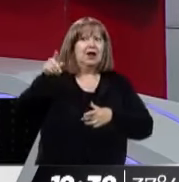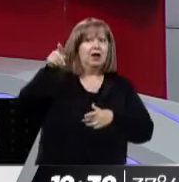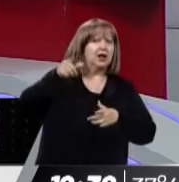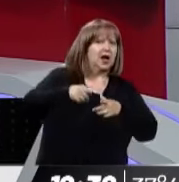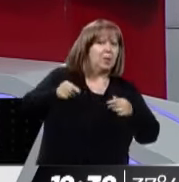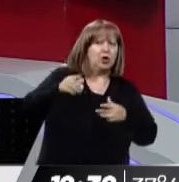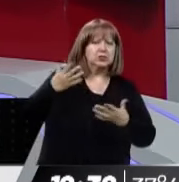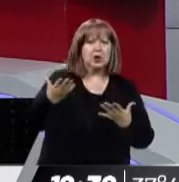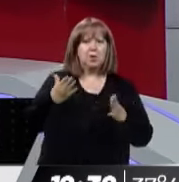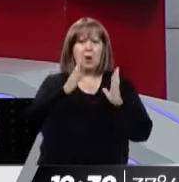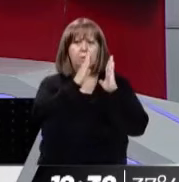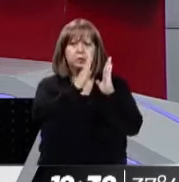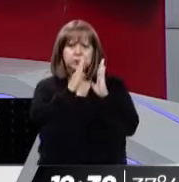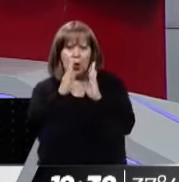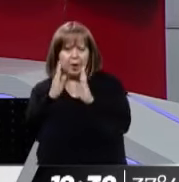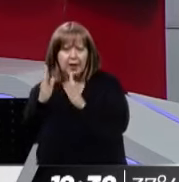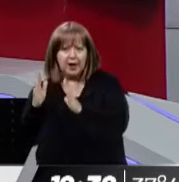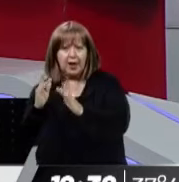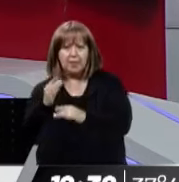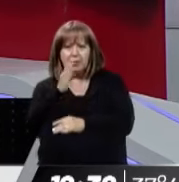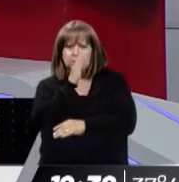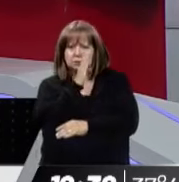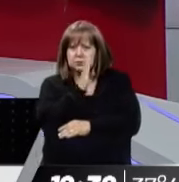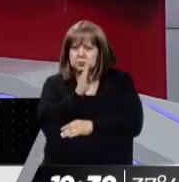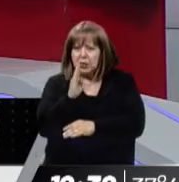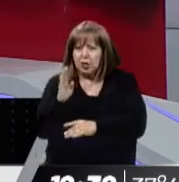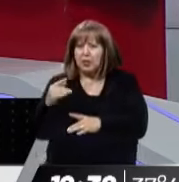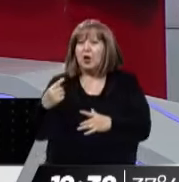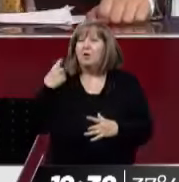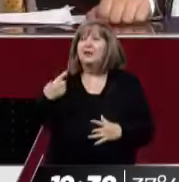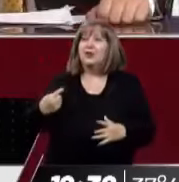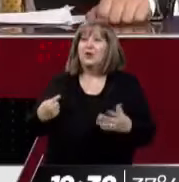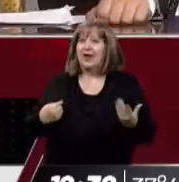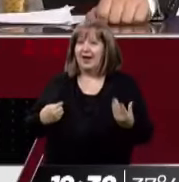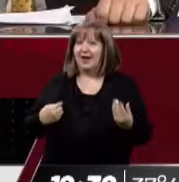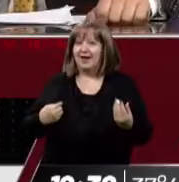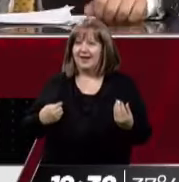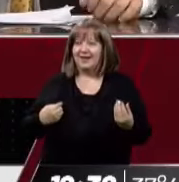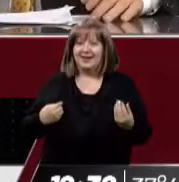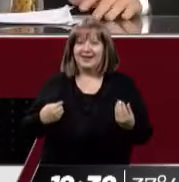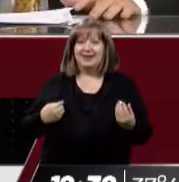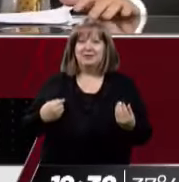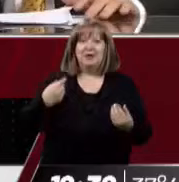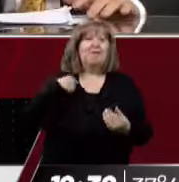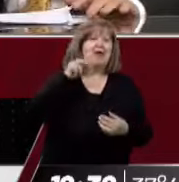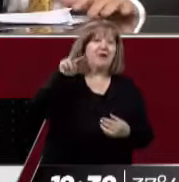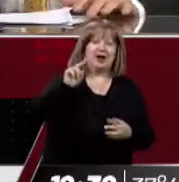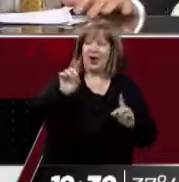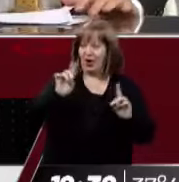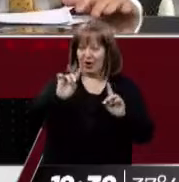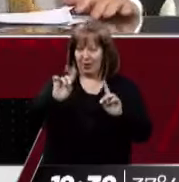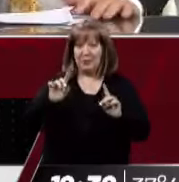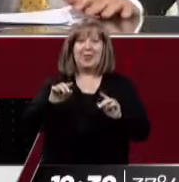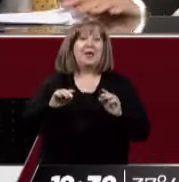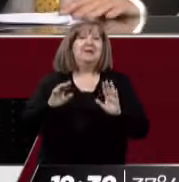metódicos, disciplinados. Bueno, querés ver, Sofía Fernández, perdón. Ah, sí. Casi, ya estaba a punto de... Sofía,